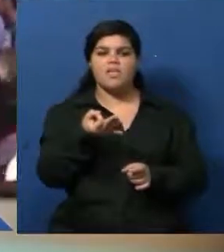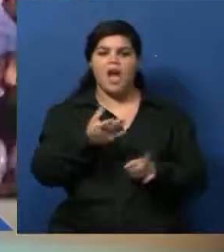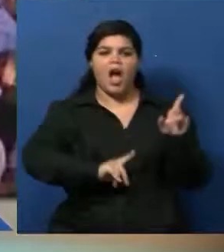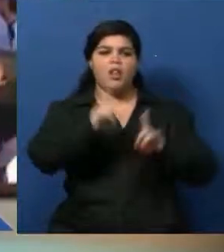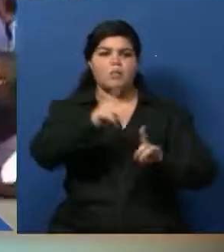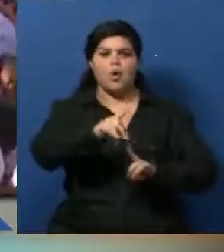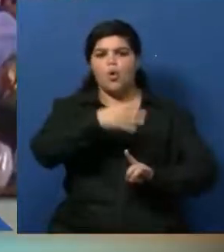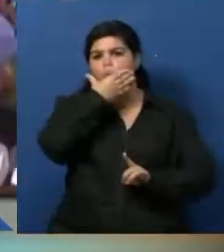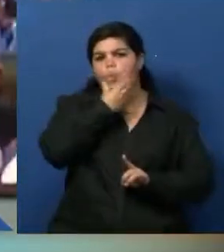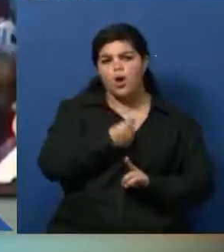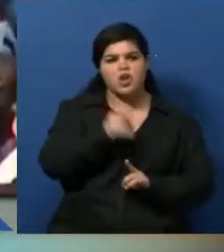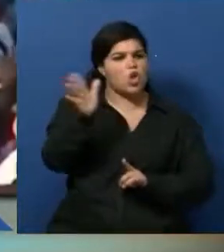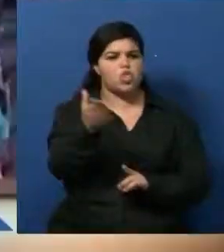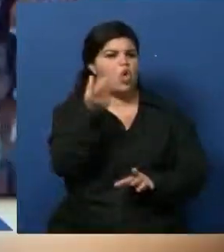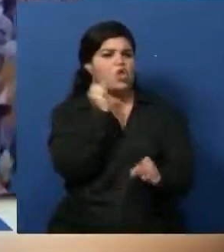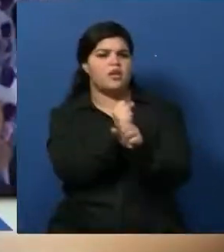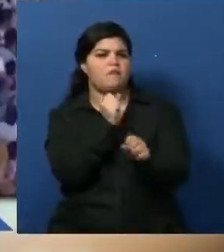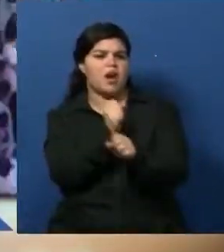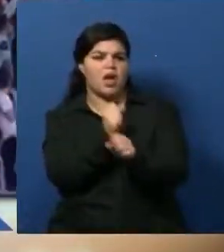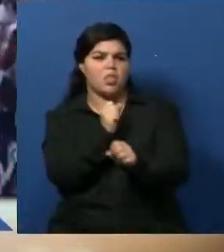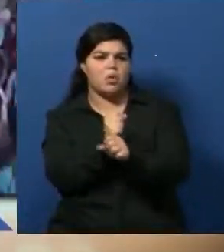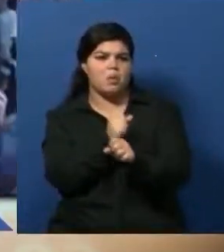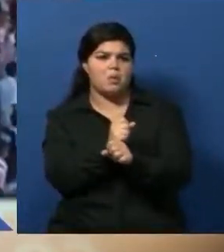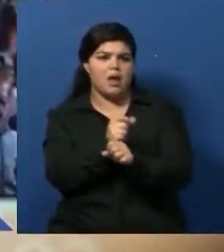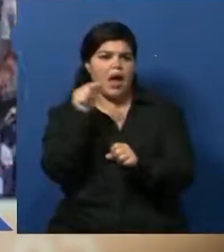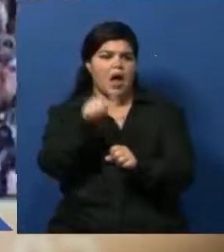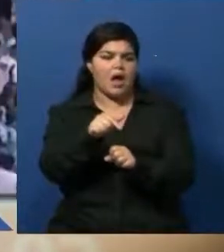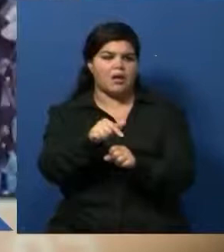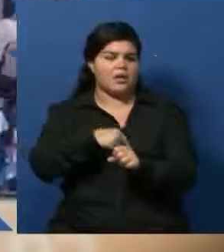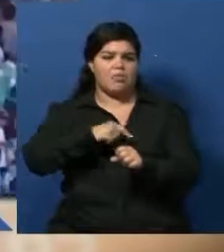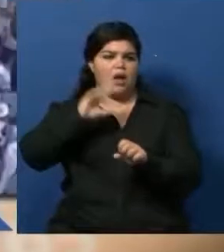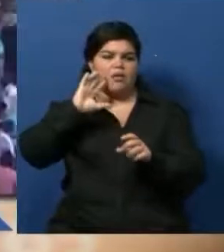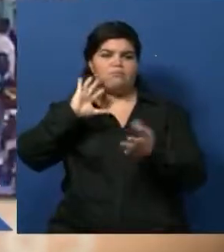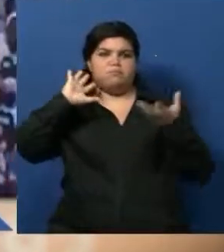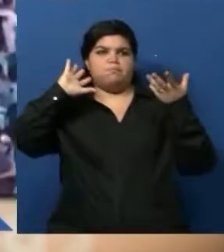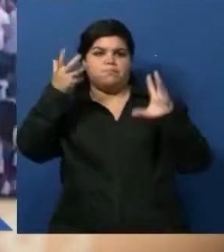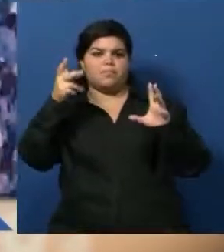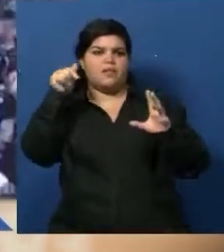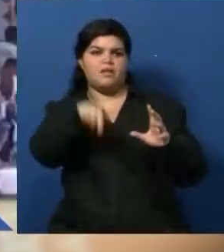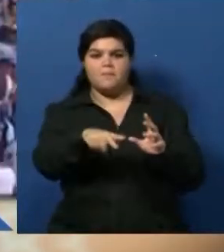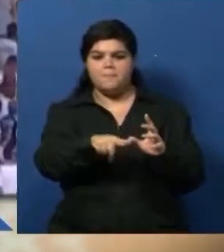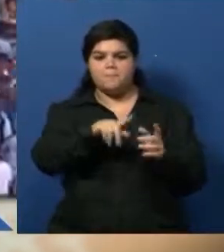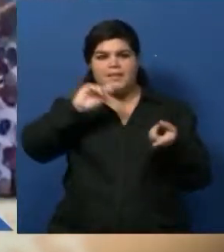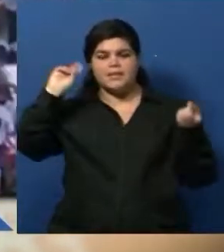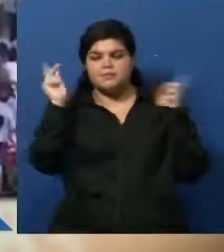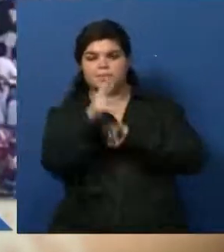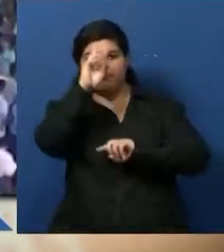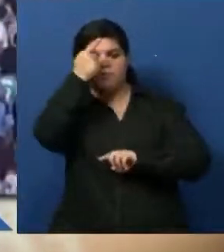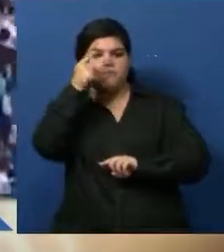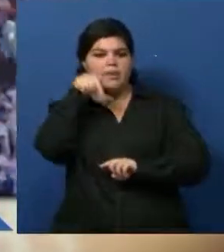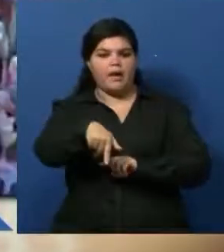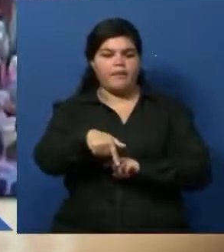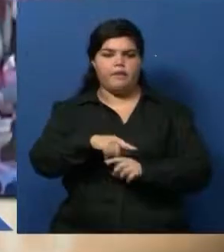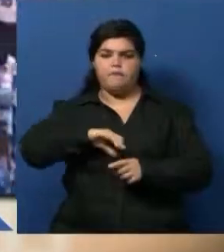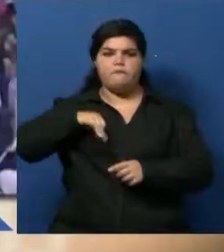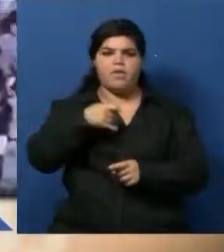son gentes normales, trabajadores, que tuvieron un rapto de soncera, que se transformaron, les ha cambiado la vida para